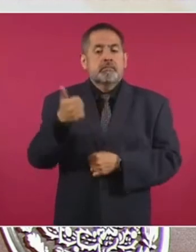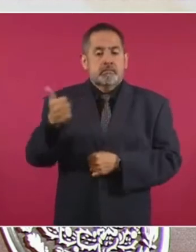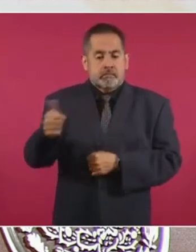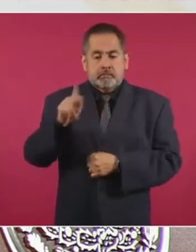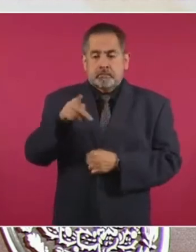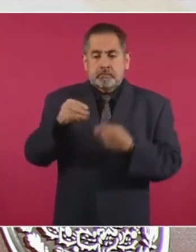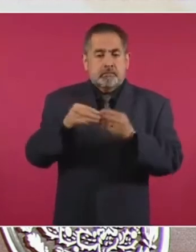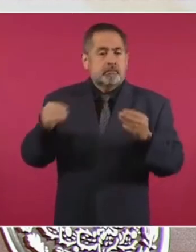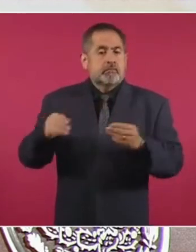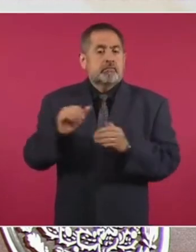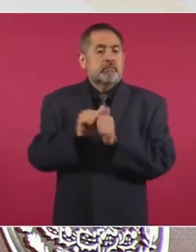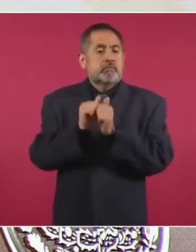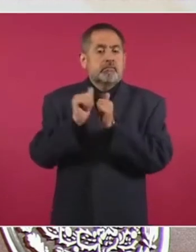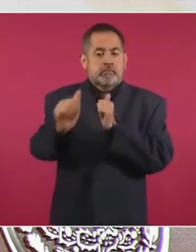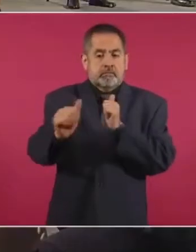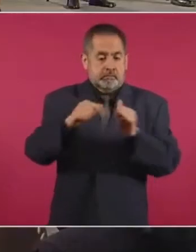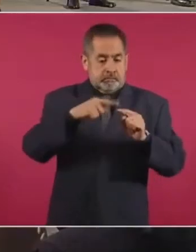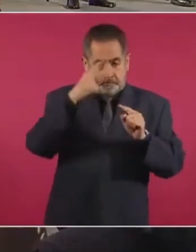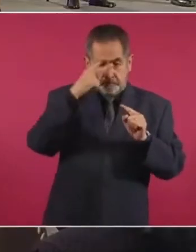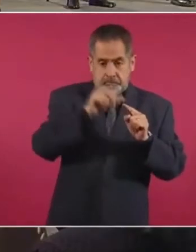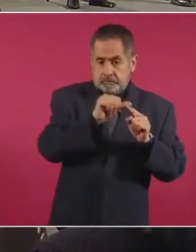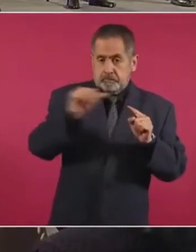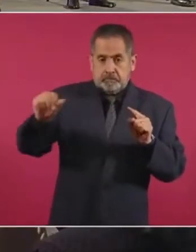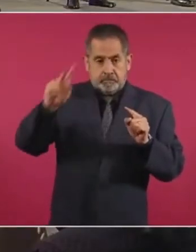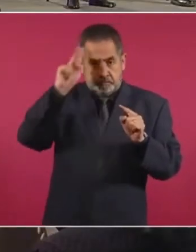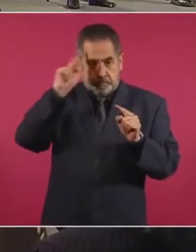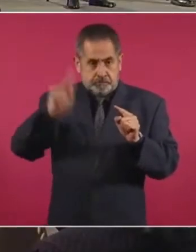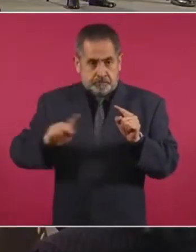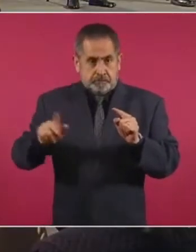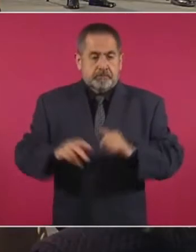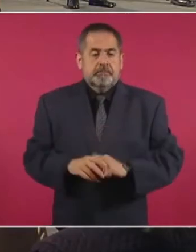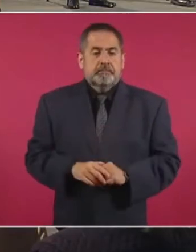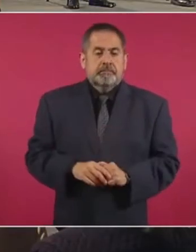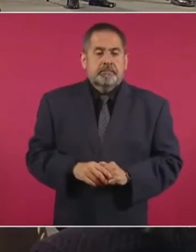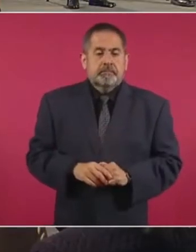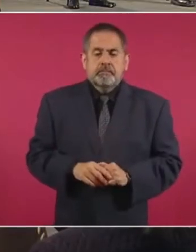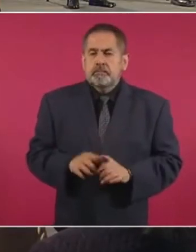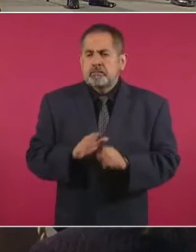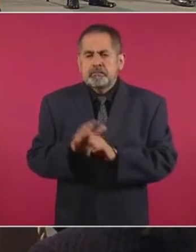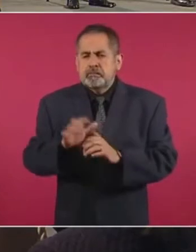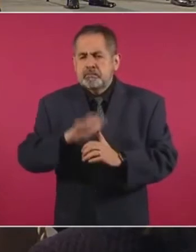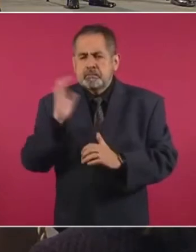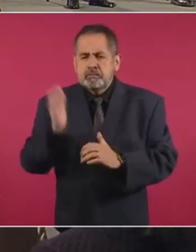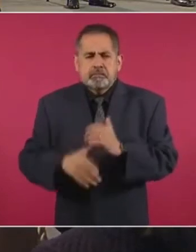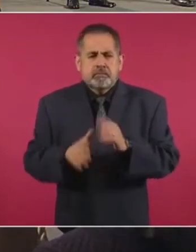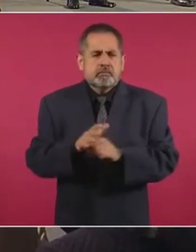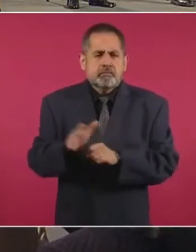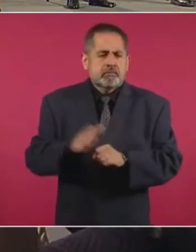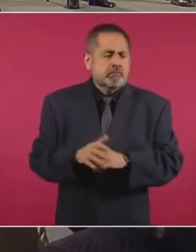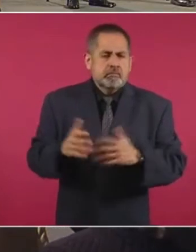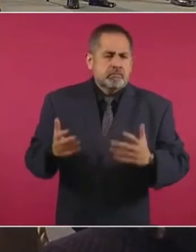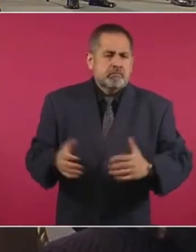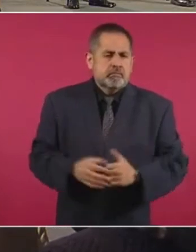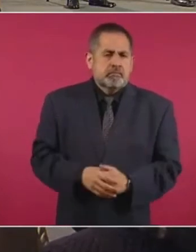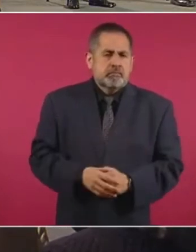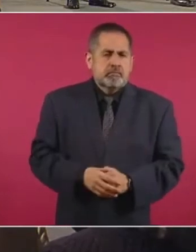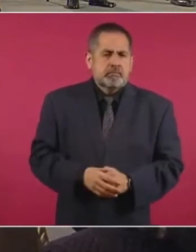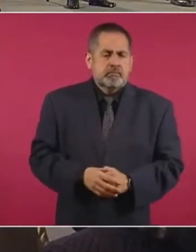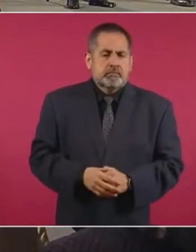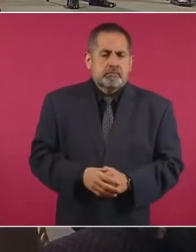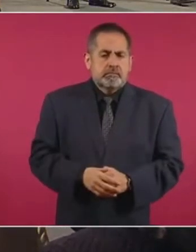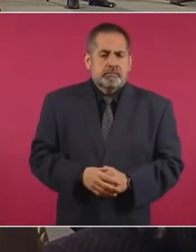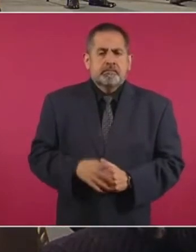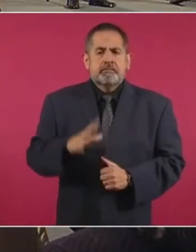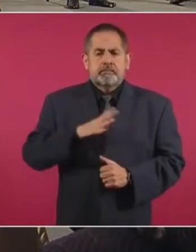de la autopista México-Pachuca. De las obras que hemos finalizado, en la siguiente lámina, se